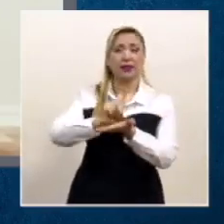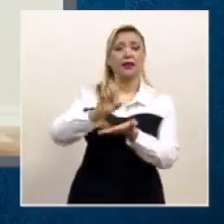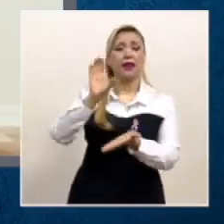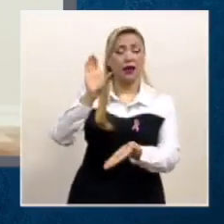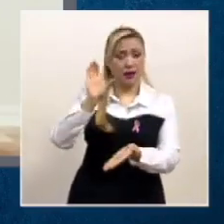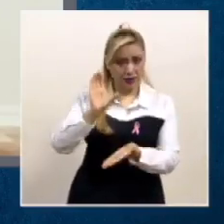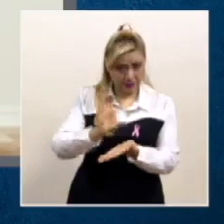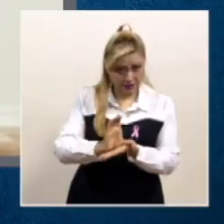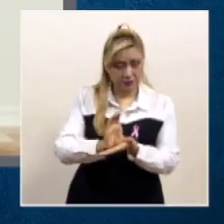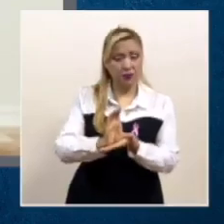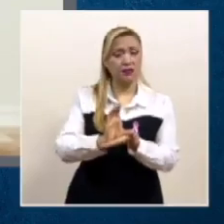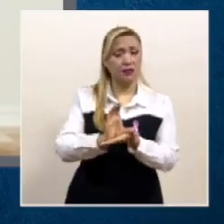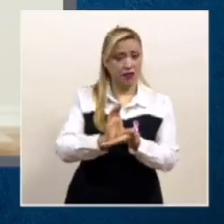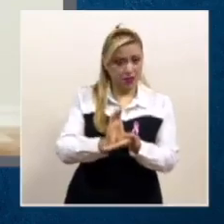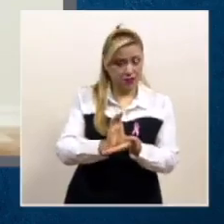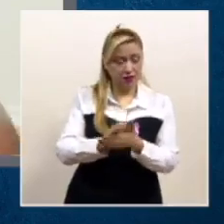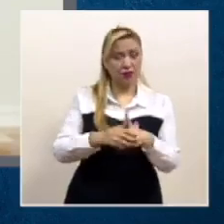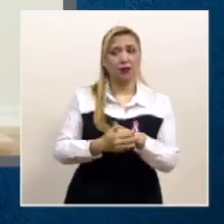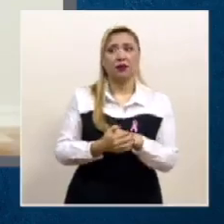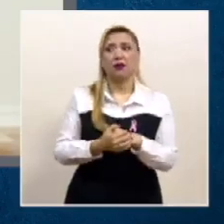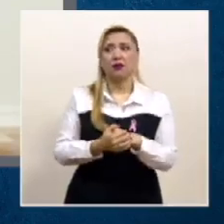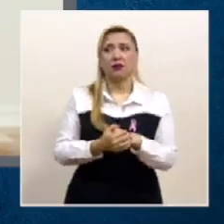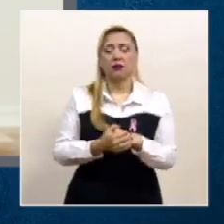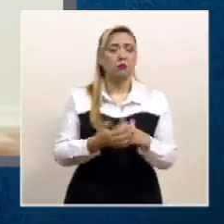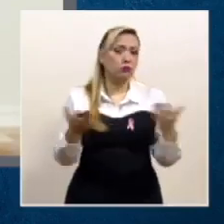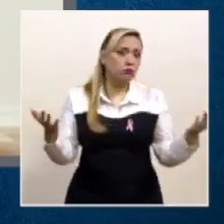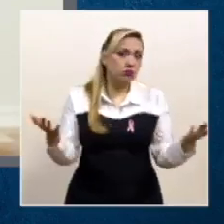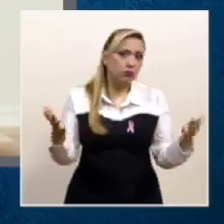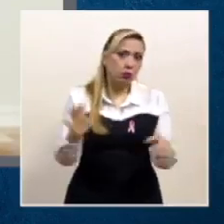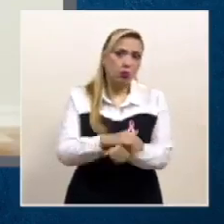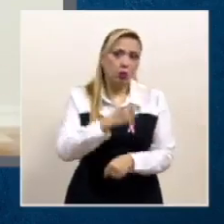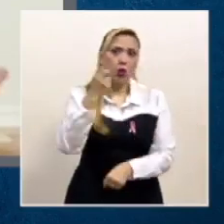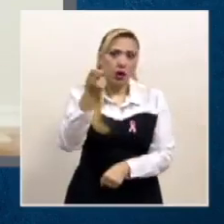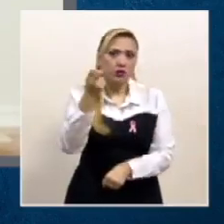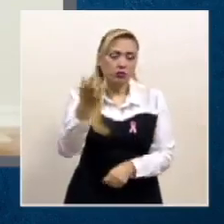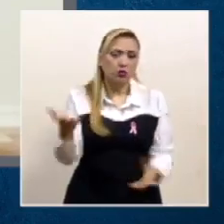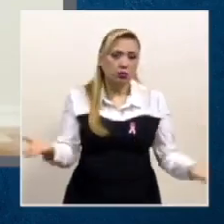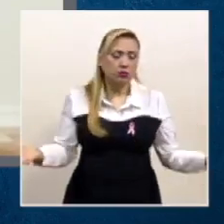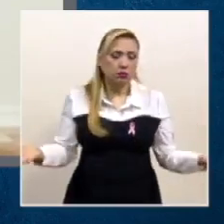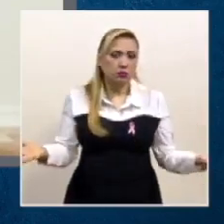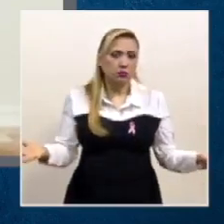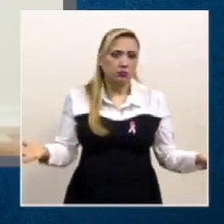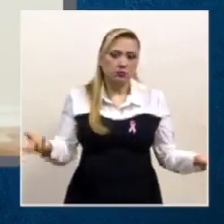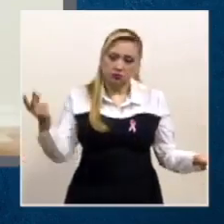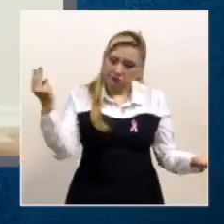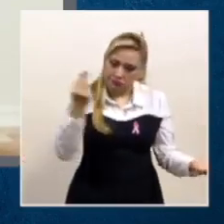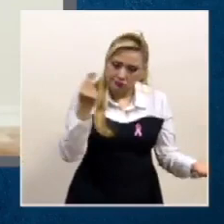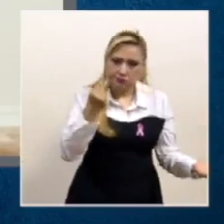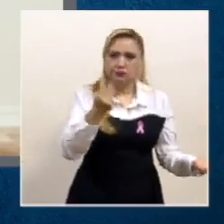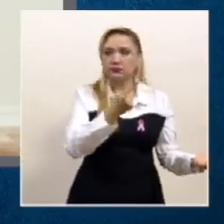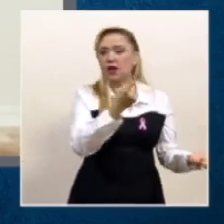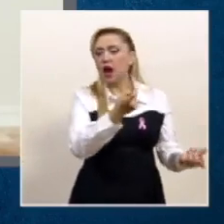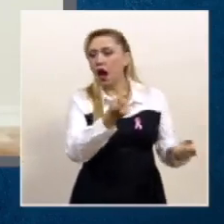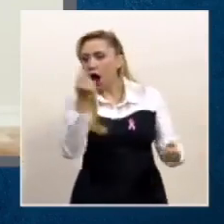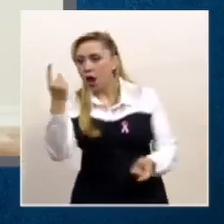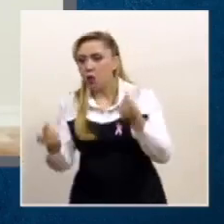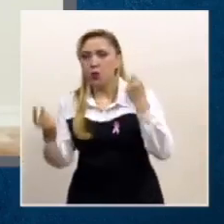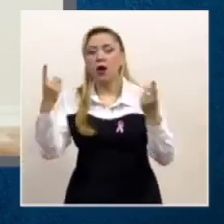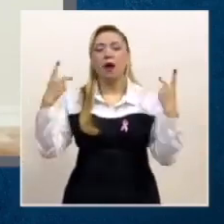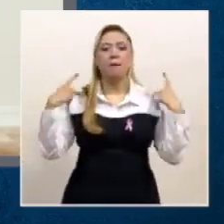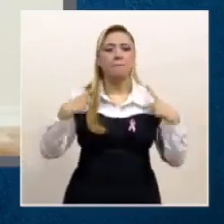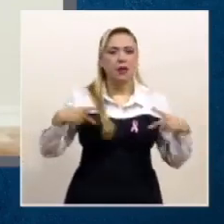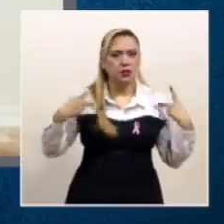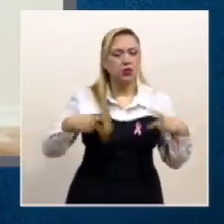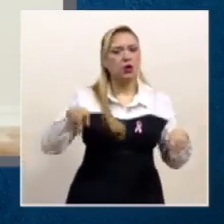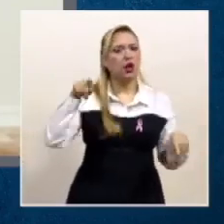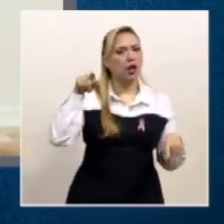las personas con discapacidad, y por lo tanto la necesidad de que algunas personas ejerzan su